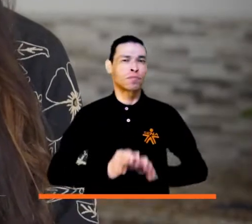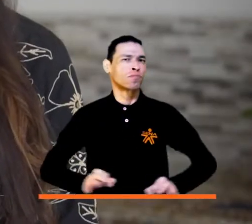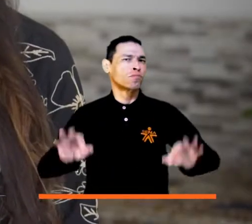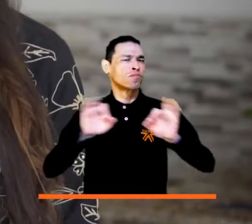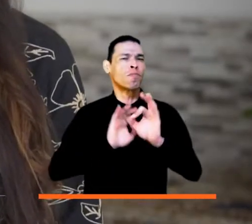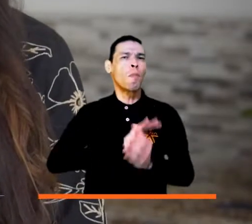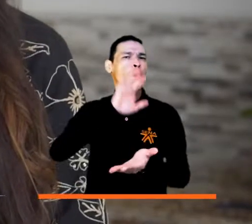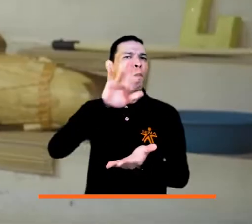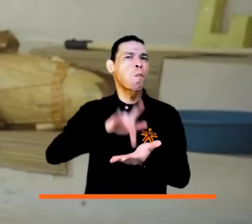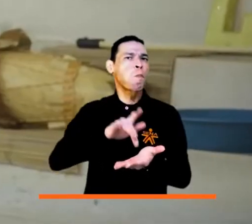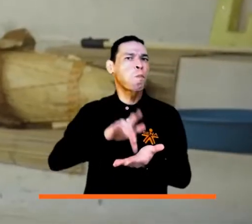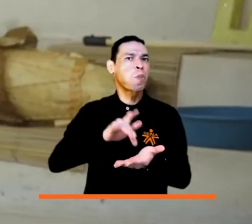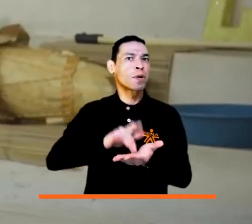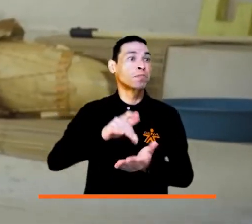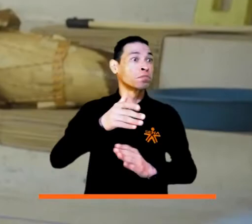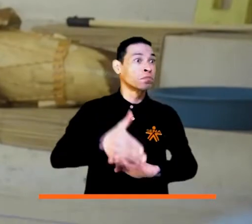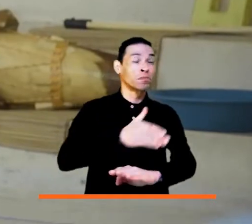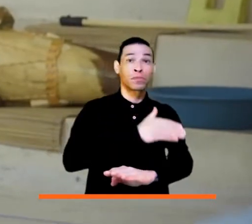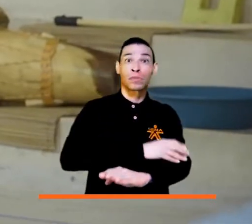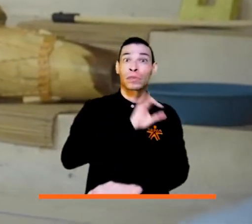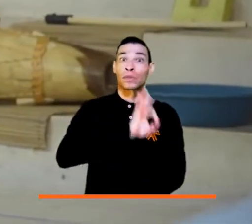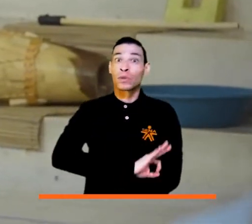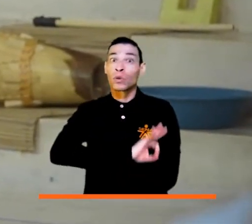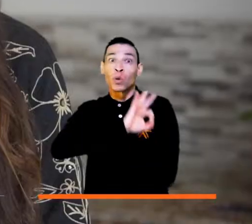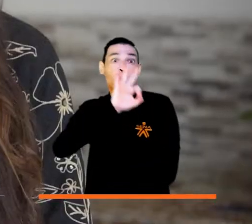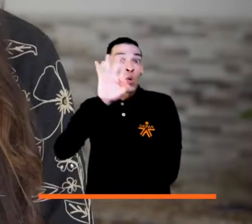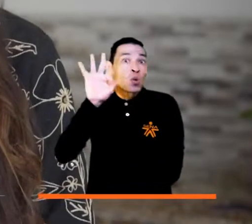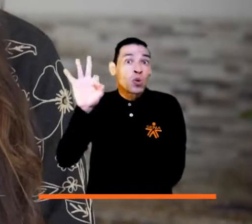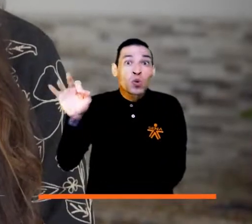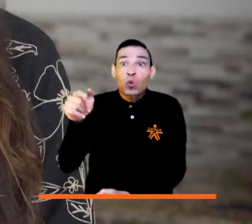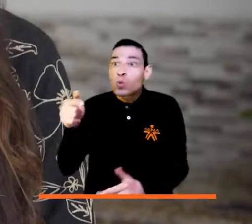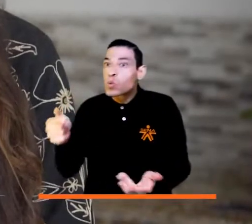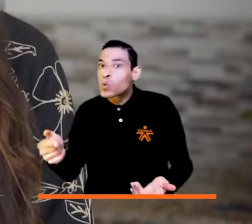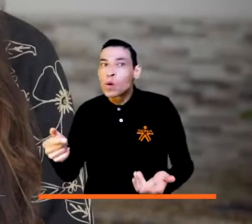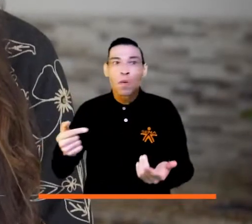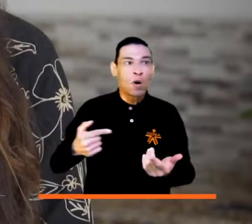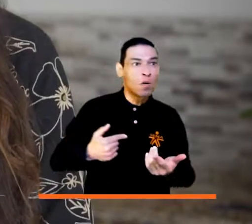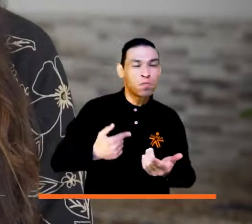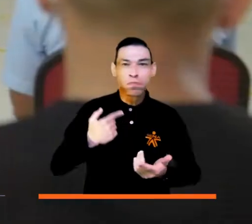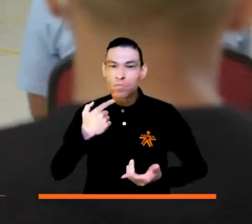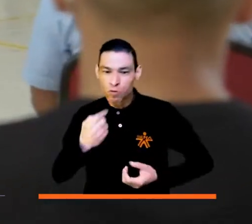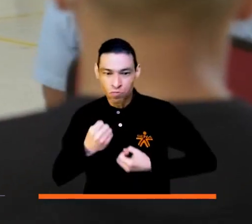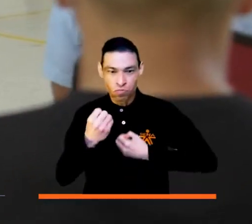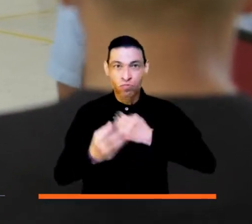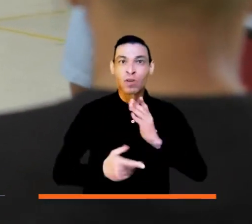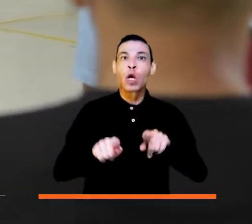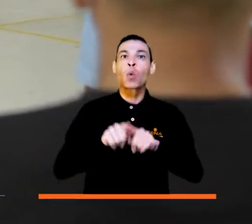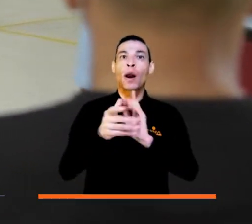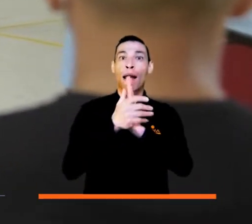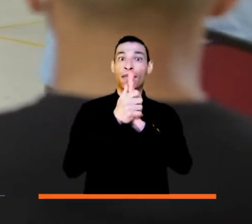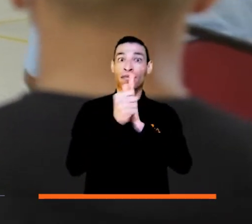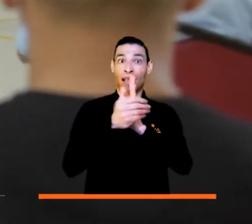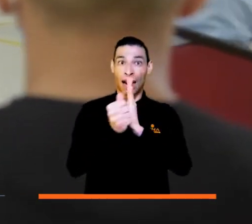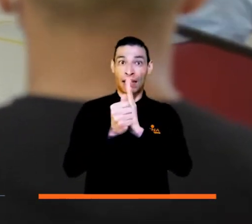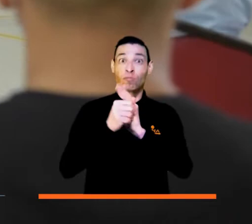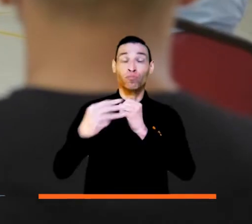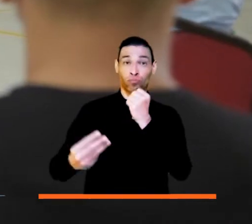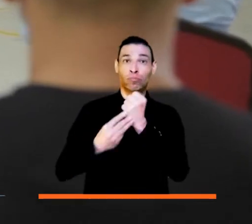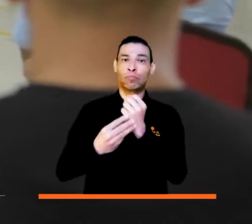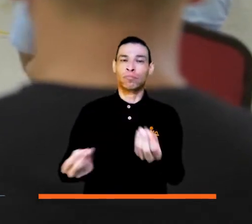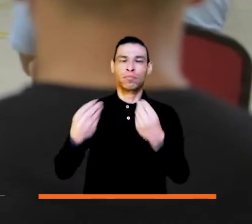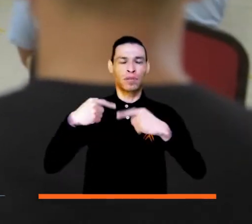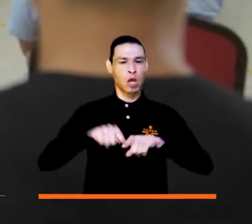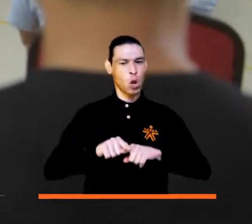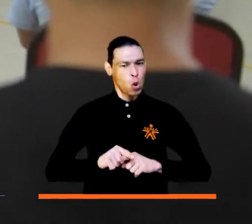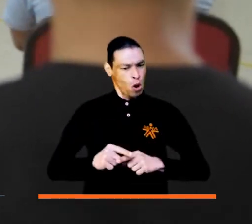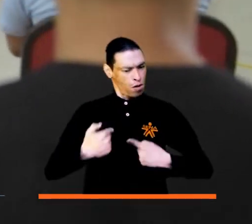importante estar en este lugar. Nunca me había atrevido de pronto a mostrar mi talento en grande.